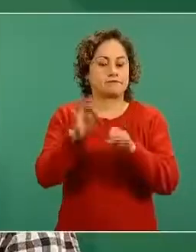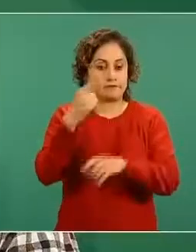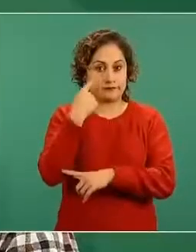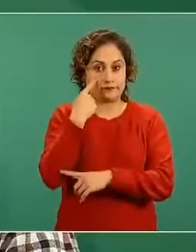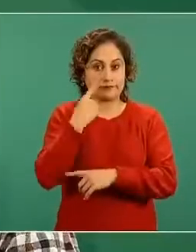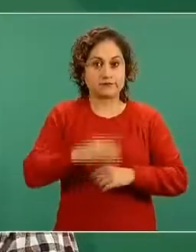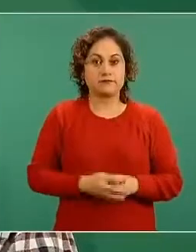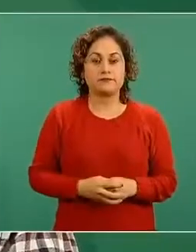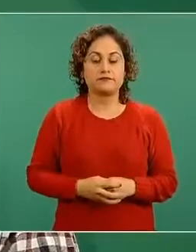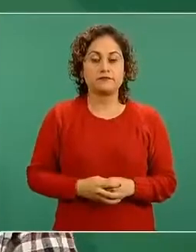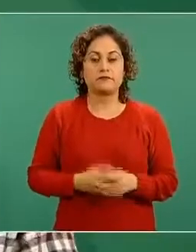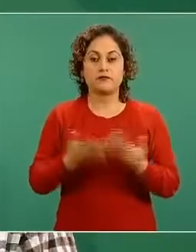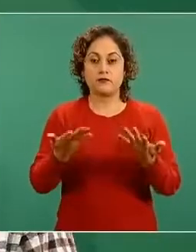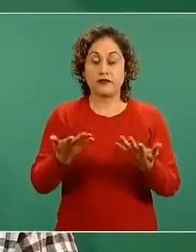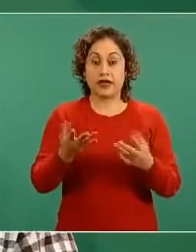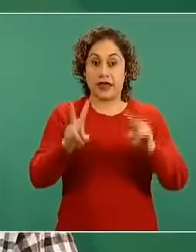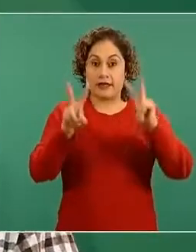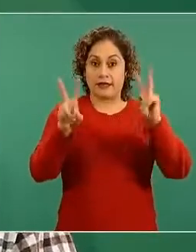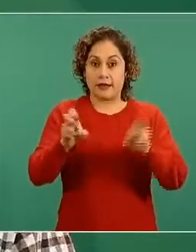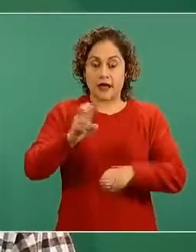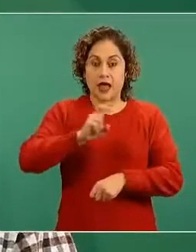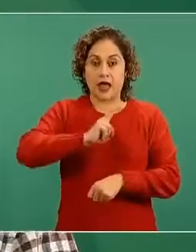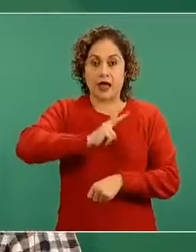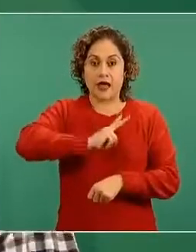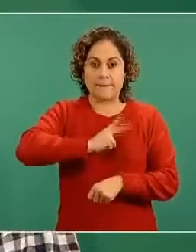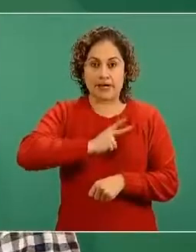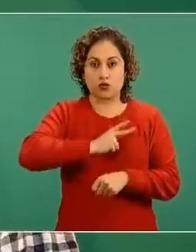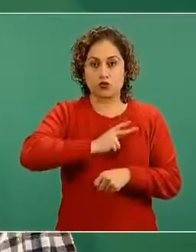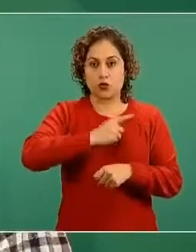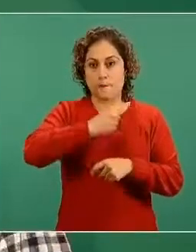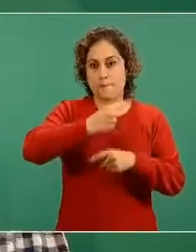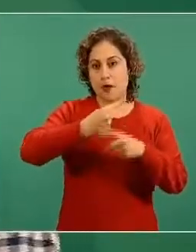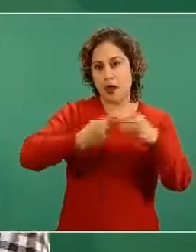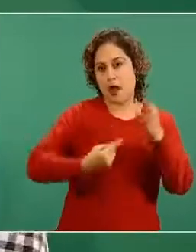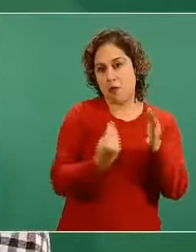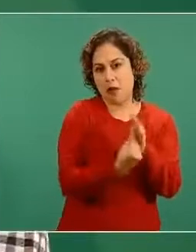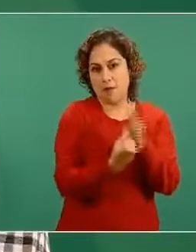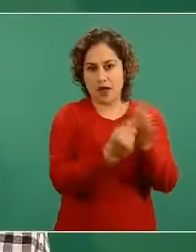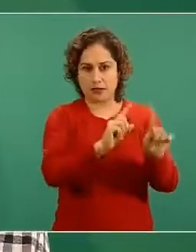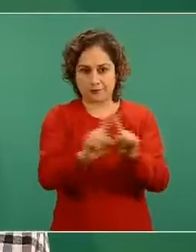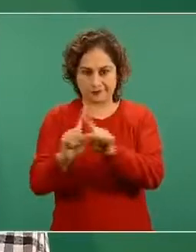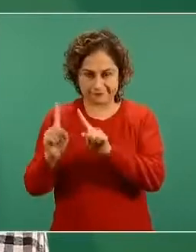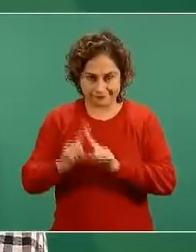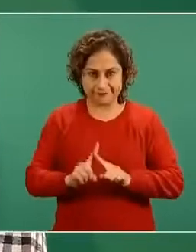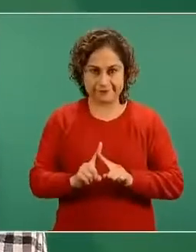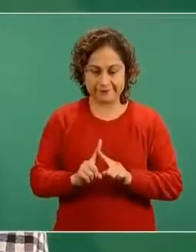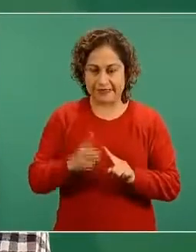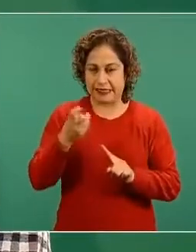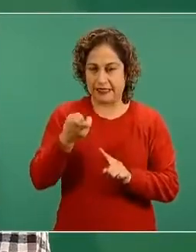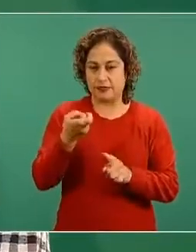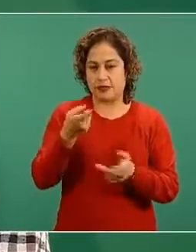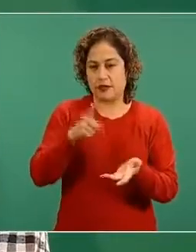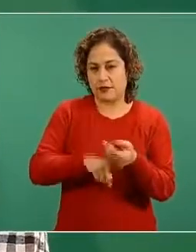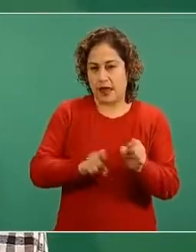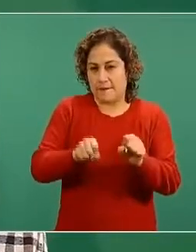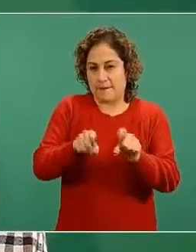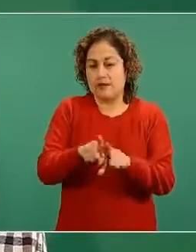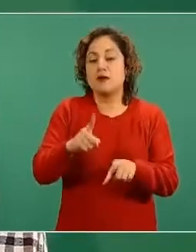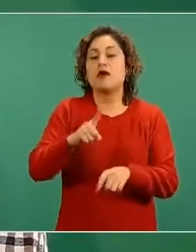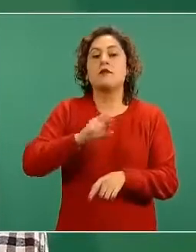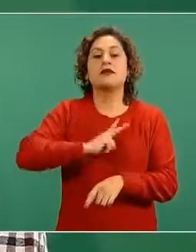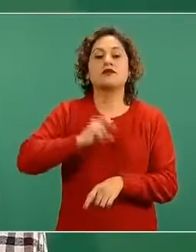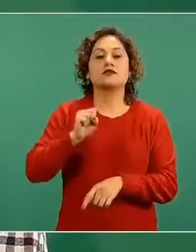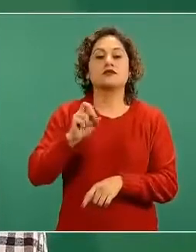Sobre las distintas variantes o cepas de SARS-CoV-2, recordar que